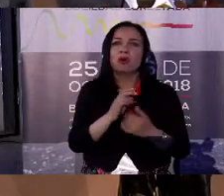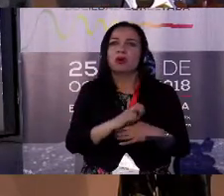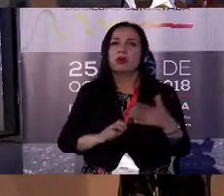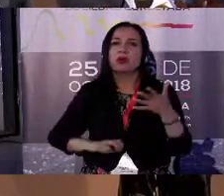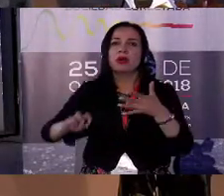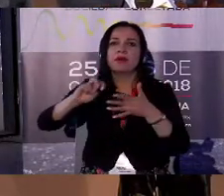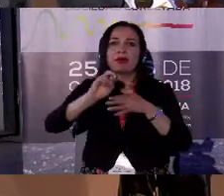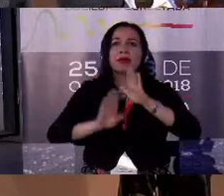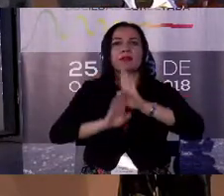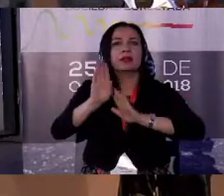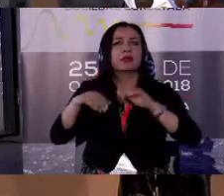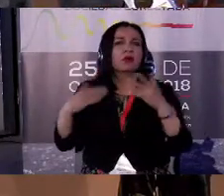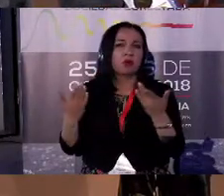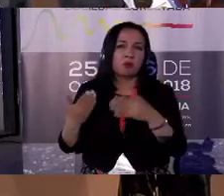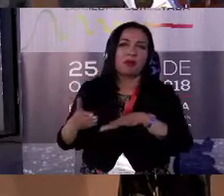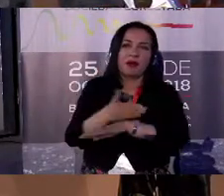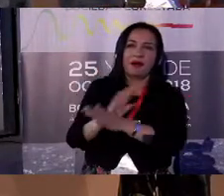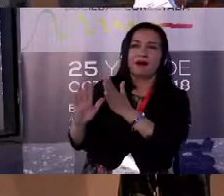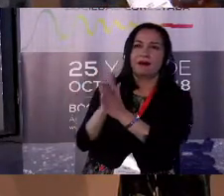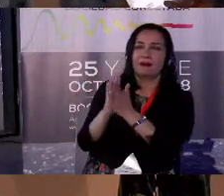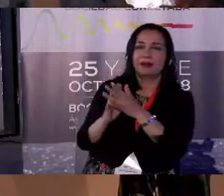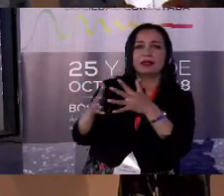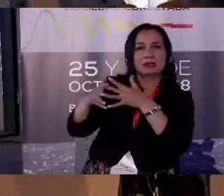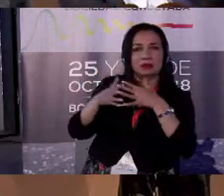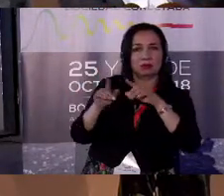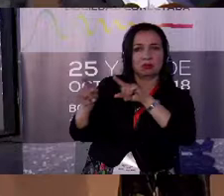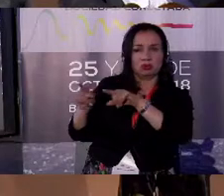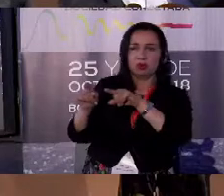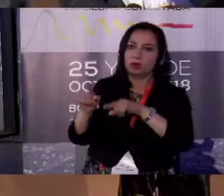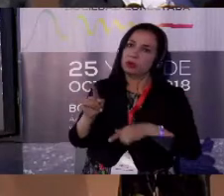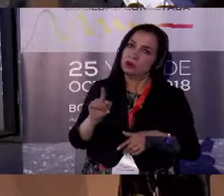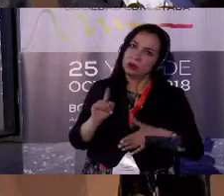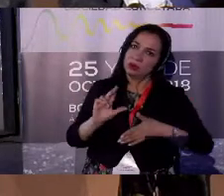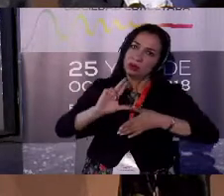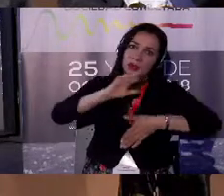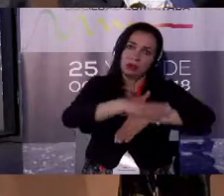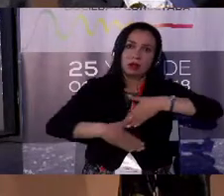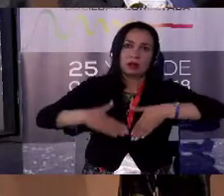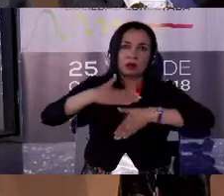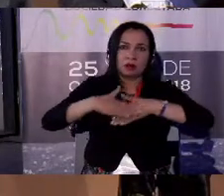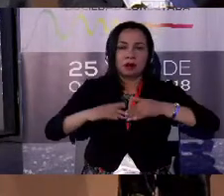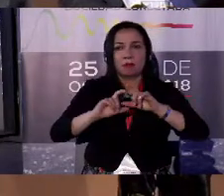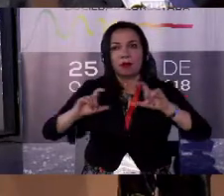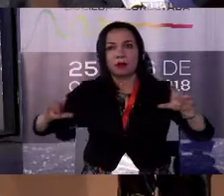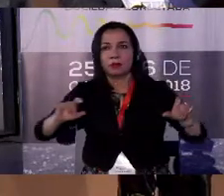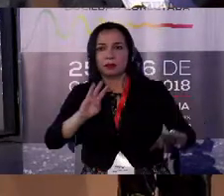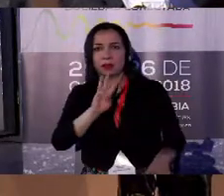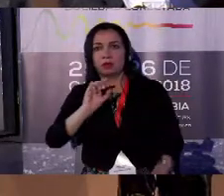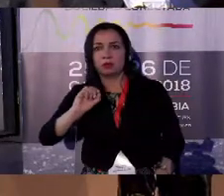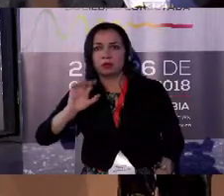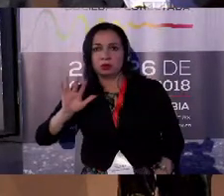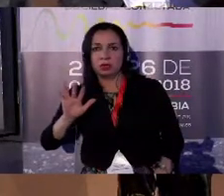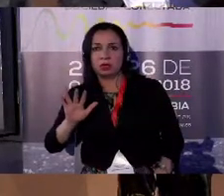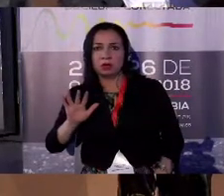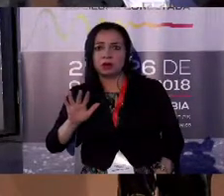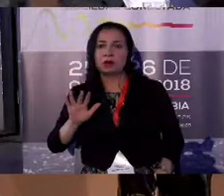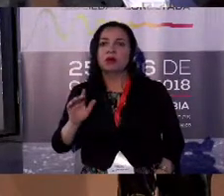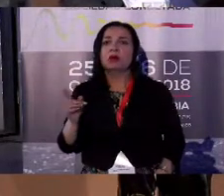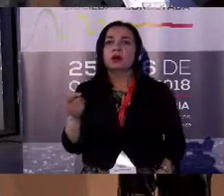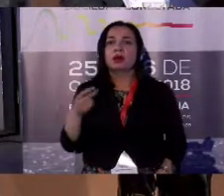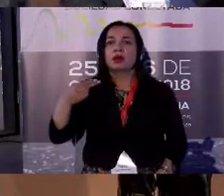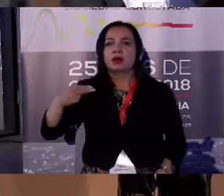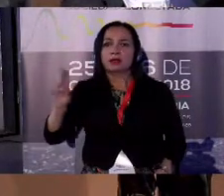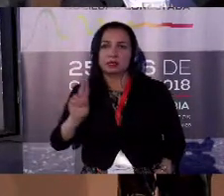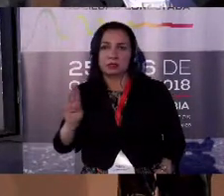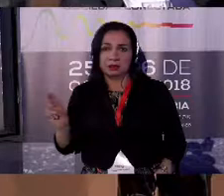contó sobre Estados Unidos. En la región en general se ve la banda de 3,5 GHz como una de las candidatas de